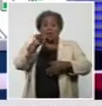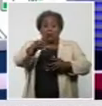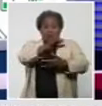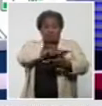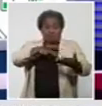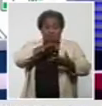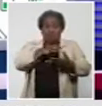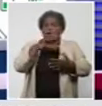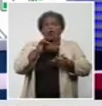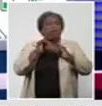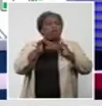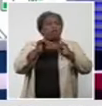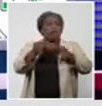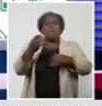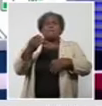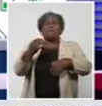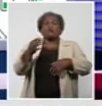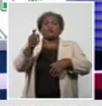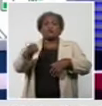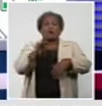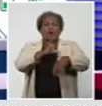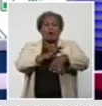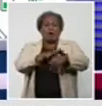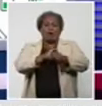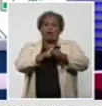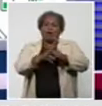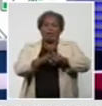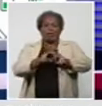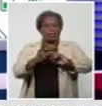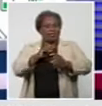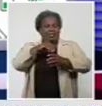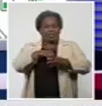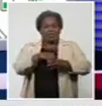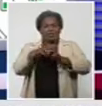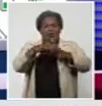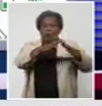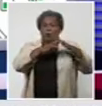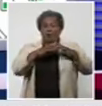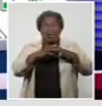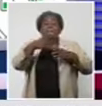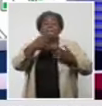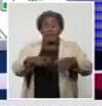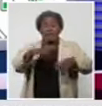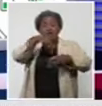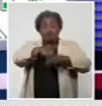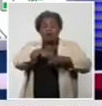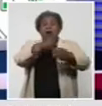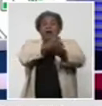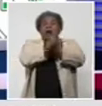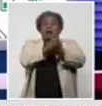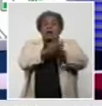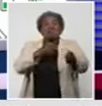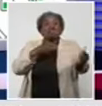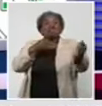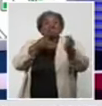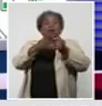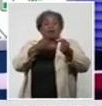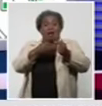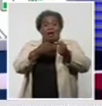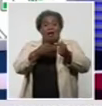reportando casos ahora de transmisión dentro de la comunidad, pues sí presenta un alto riesgo, en tanto queda muy cerca de la comunidad esta